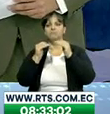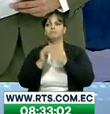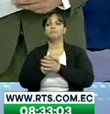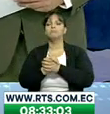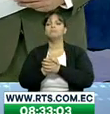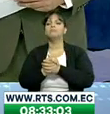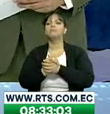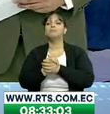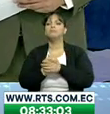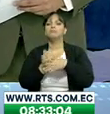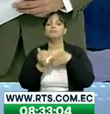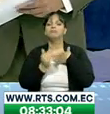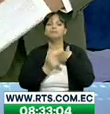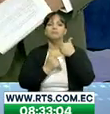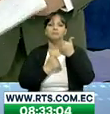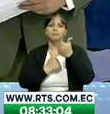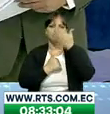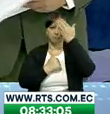día